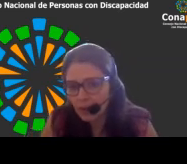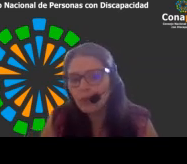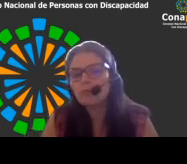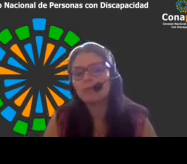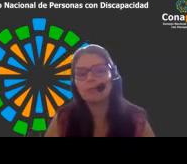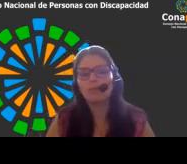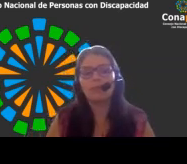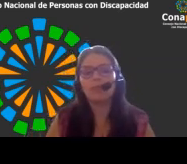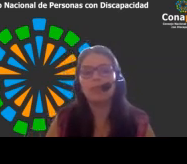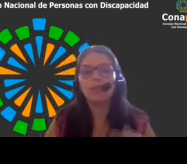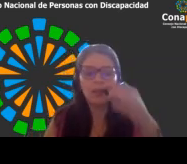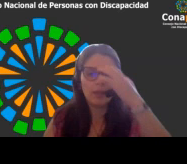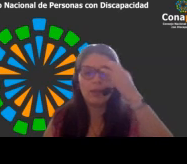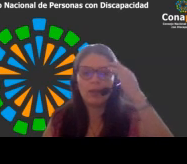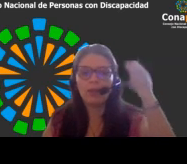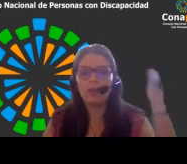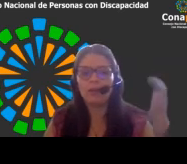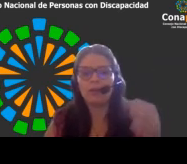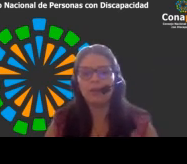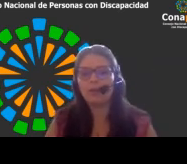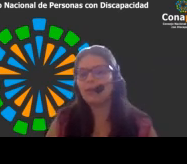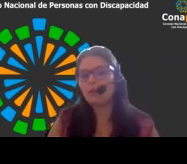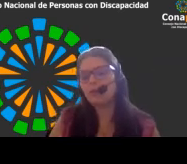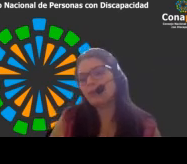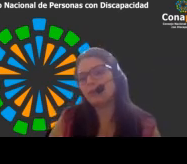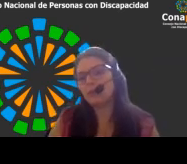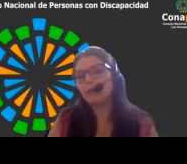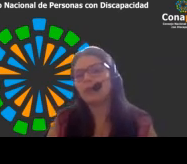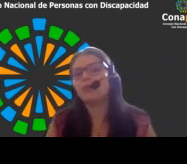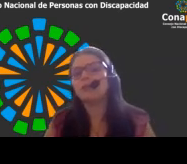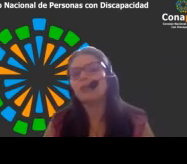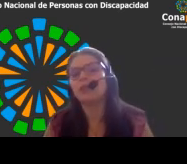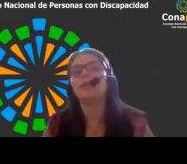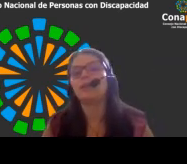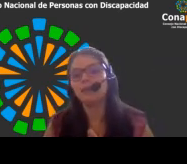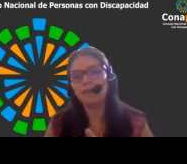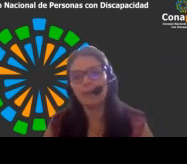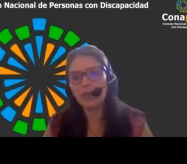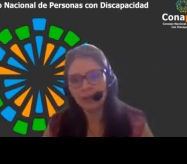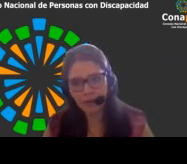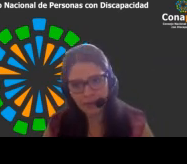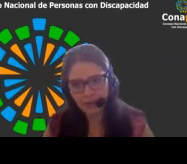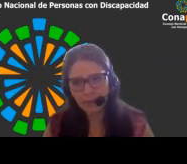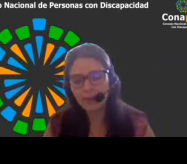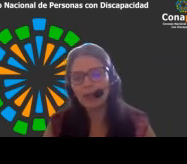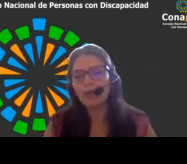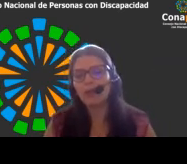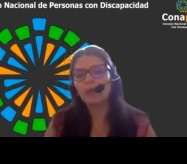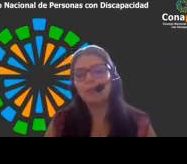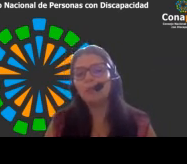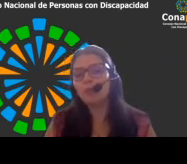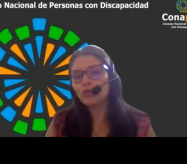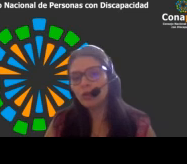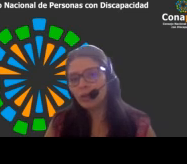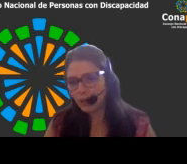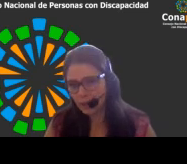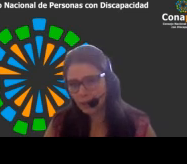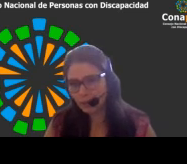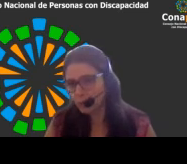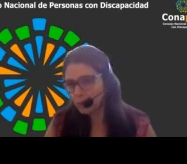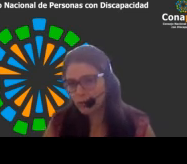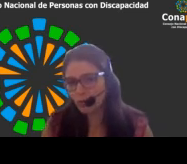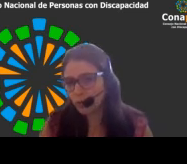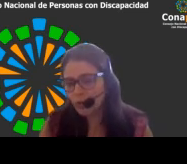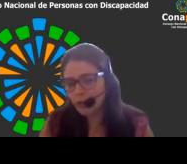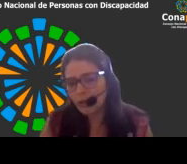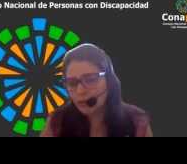desde el sistema educativo verdad desde el sistema educativo se generen esas herramientas mucho de